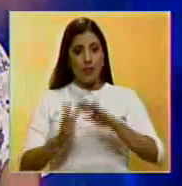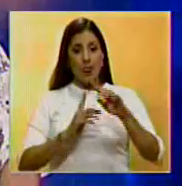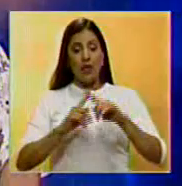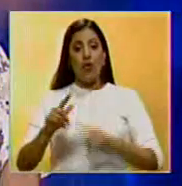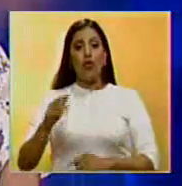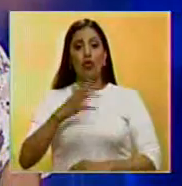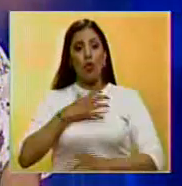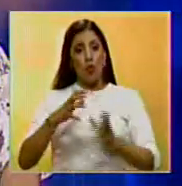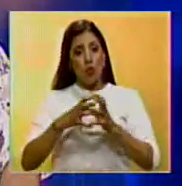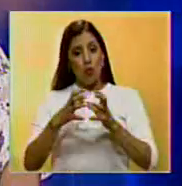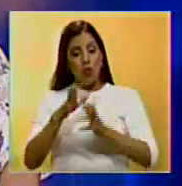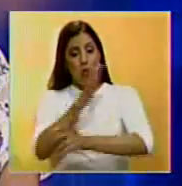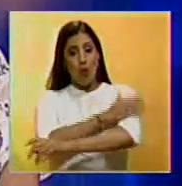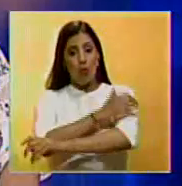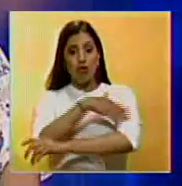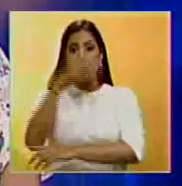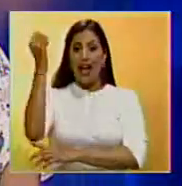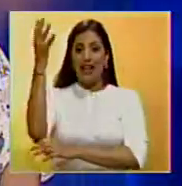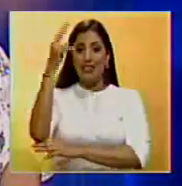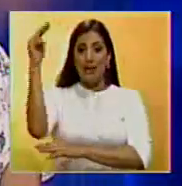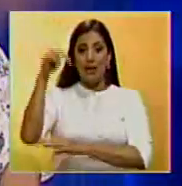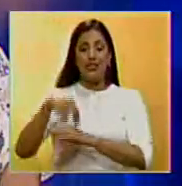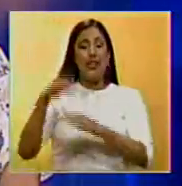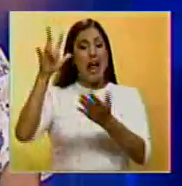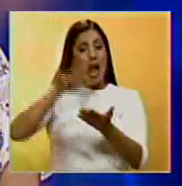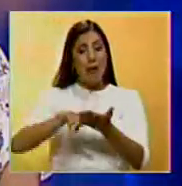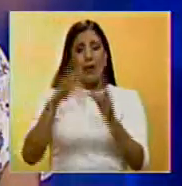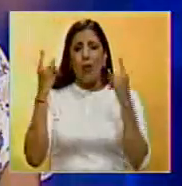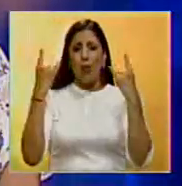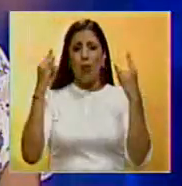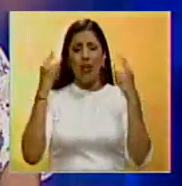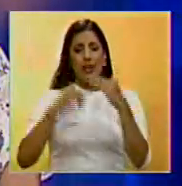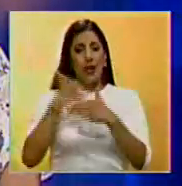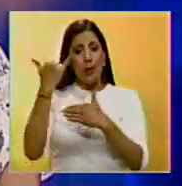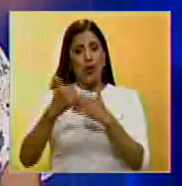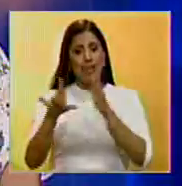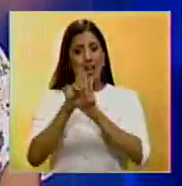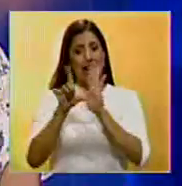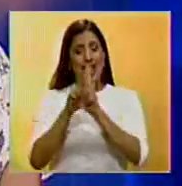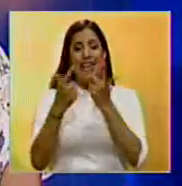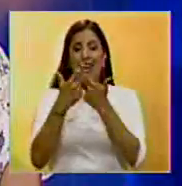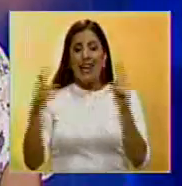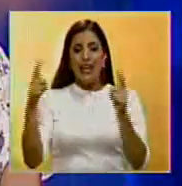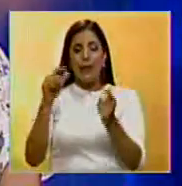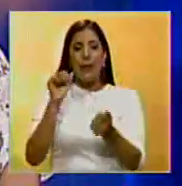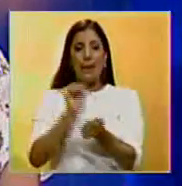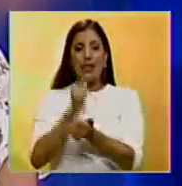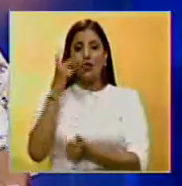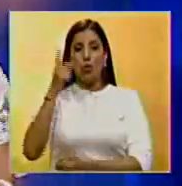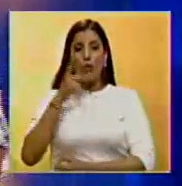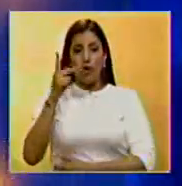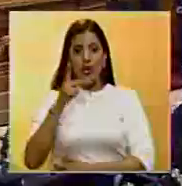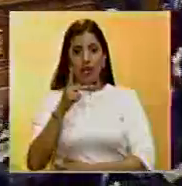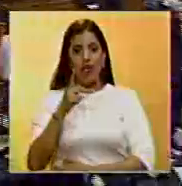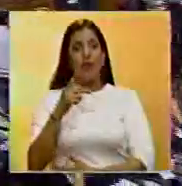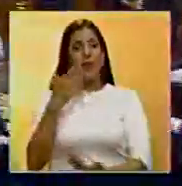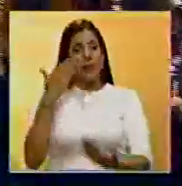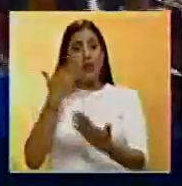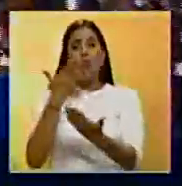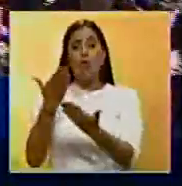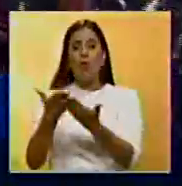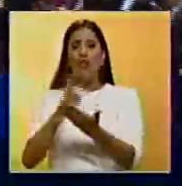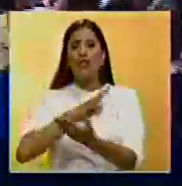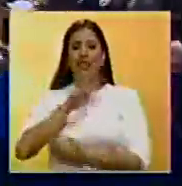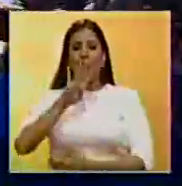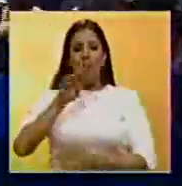La mayoría opositora en la Asamblea Nacional aprobó darle urgencia parlamentaria al proyecto de ley de amnistía y reconciliación nacional. La propuesta